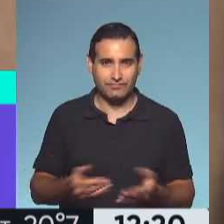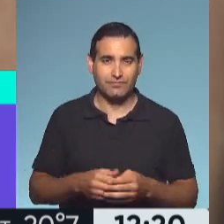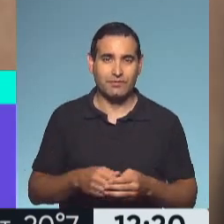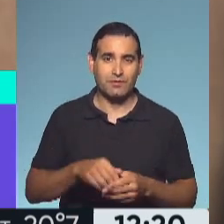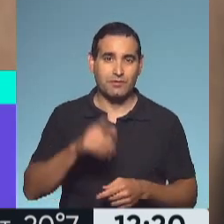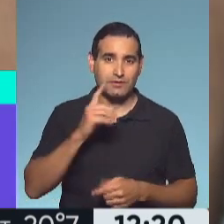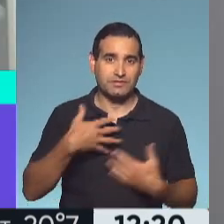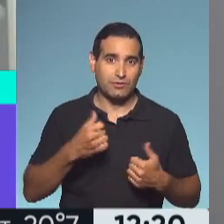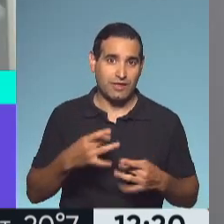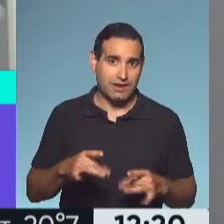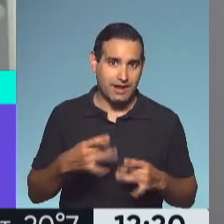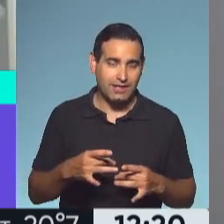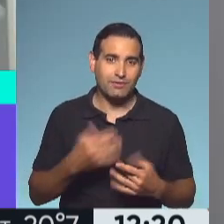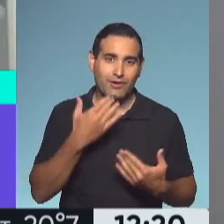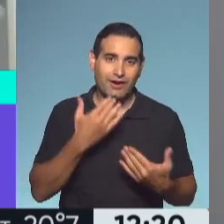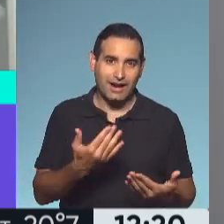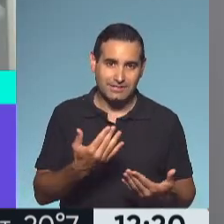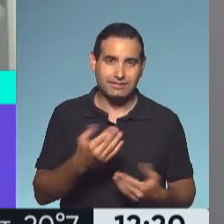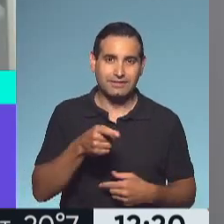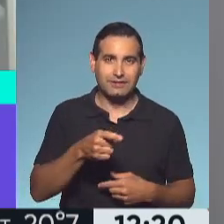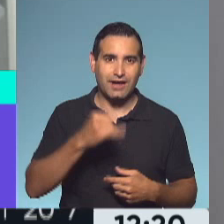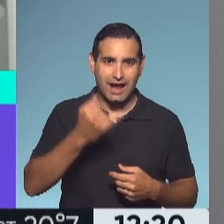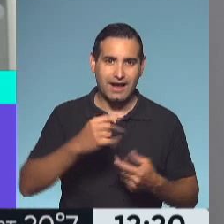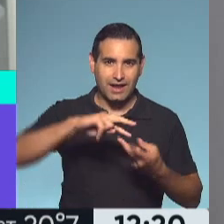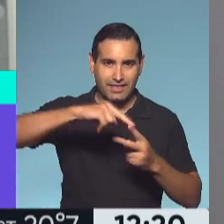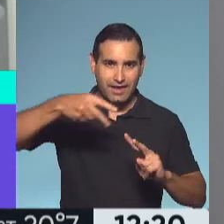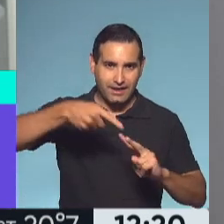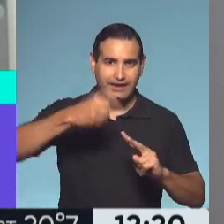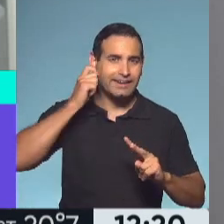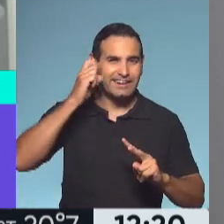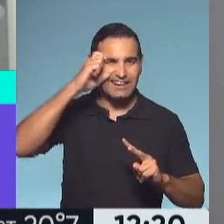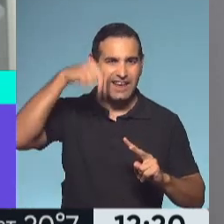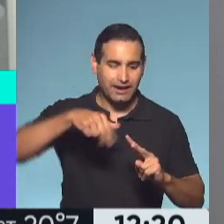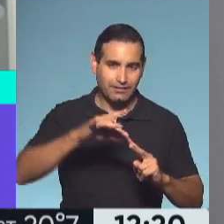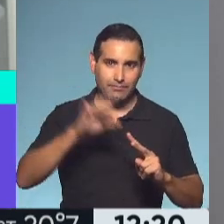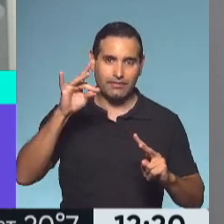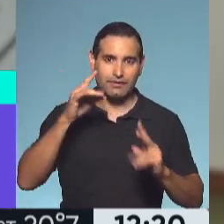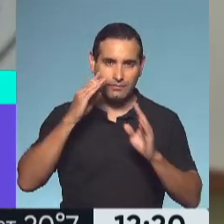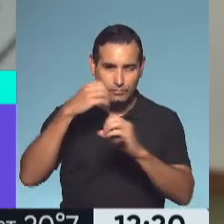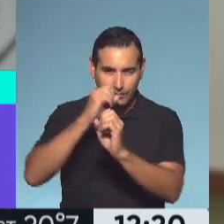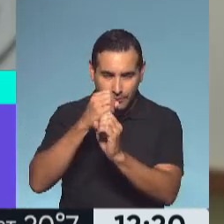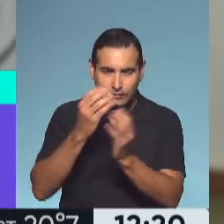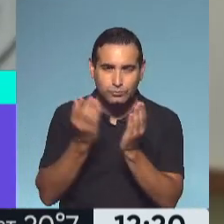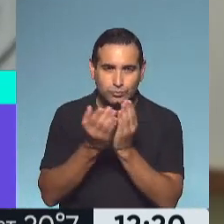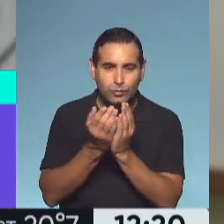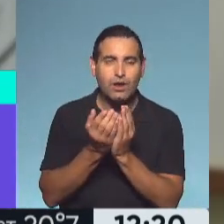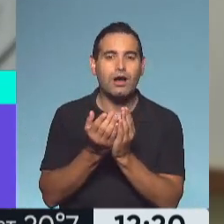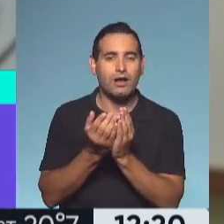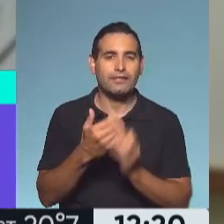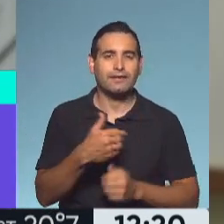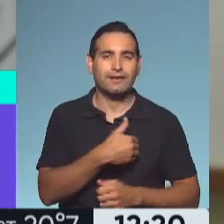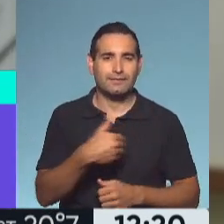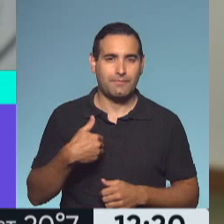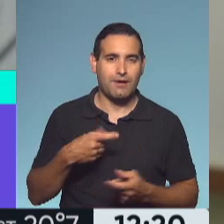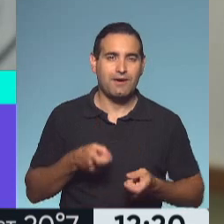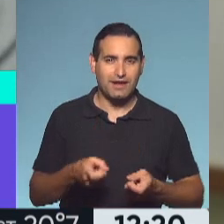riesgo, que gracias al conocimiento de estos genes específicos que intervienen en lo que es el desarrollo del cáncer de mama, observamos que se pueden